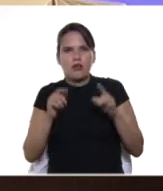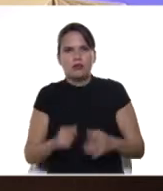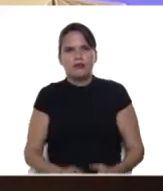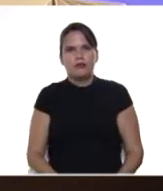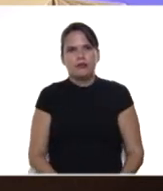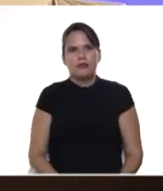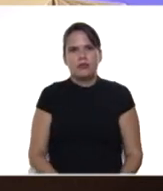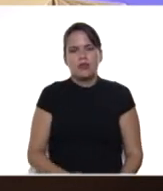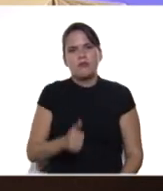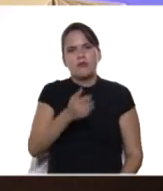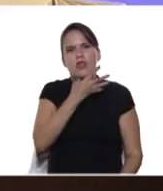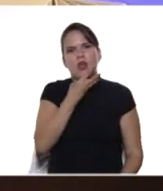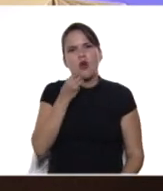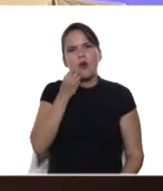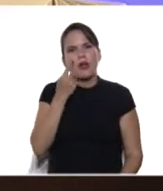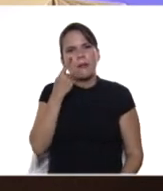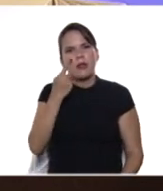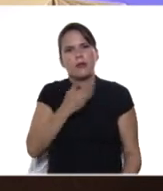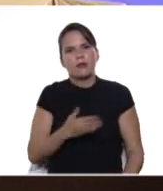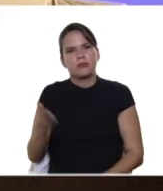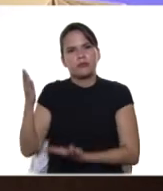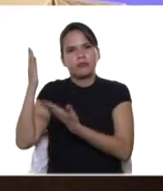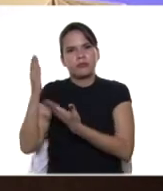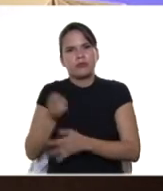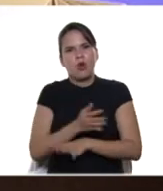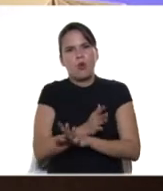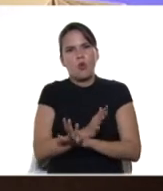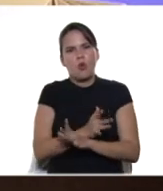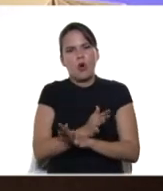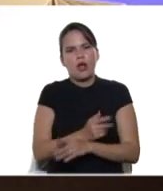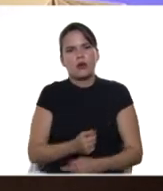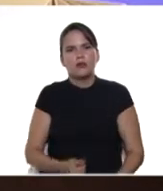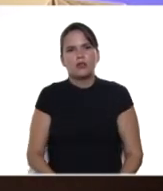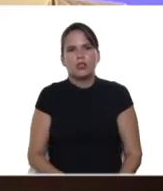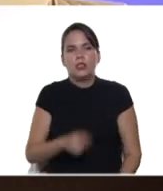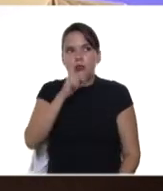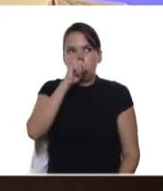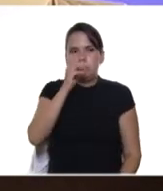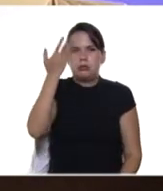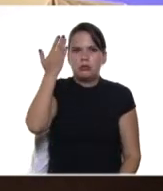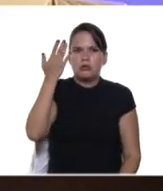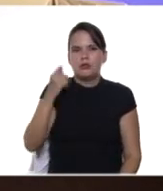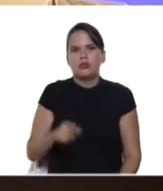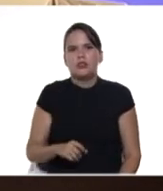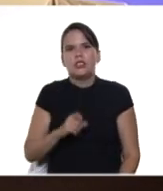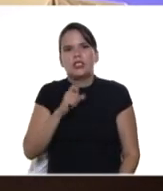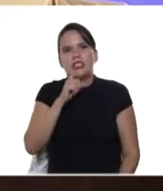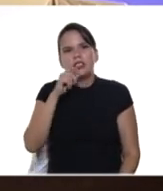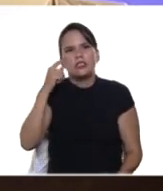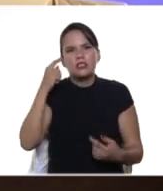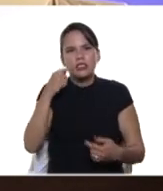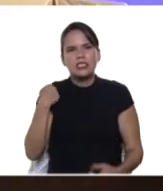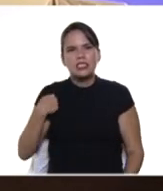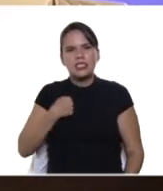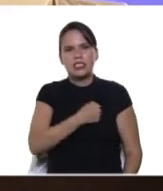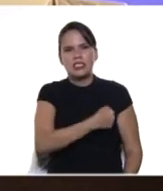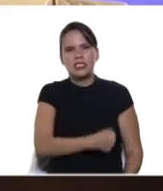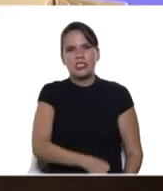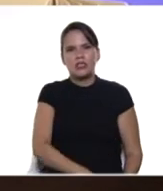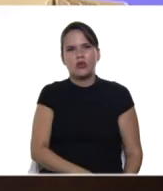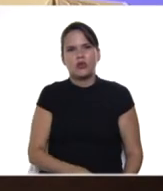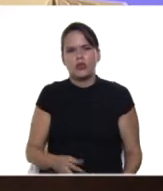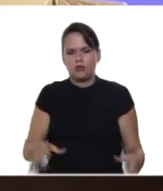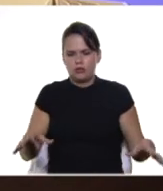jóvenes. Fíjense, por acá les voy a presentar un juego que es muy antiguo, chino, que es un rompecabezas. Se le conoce como el